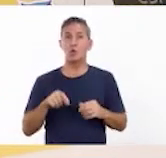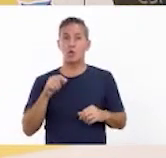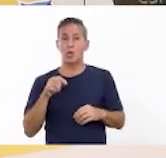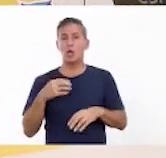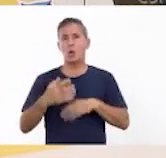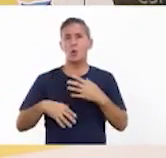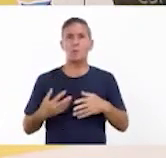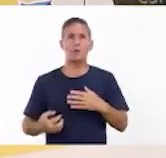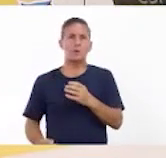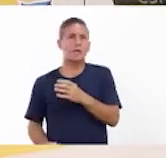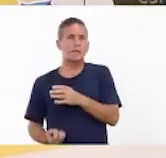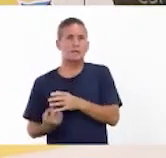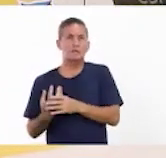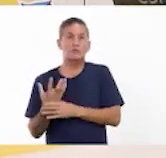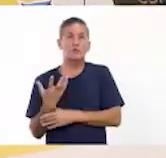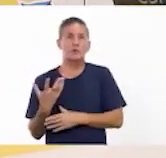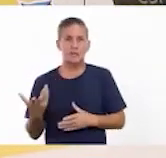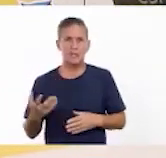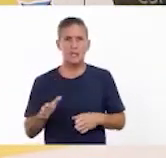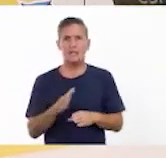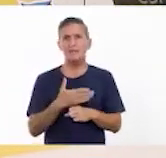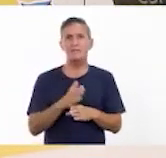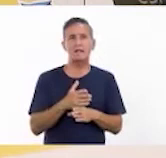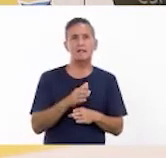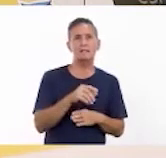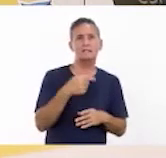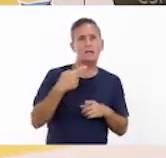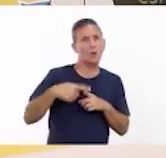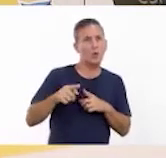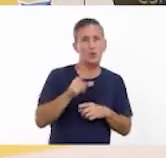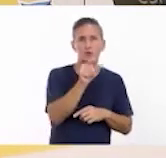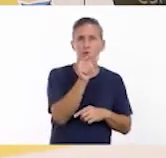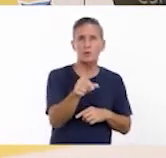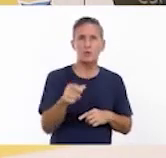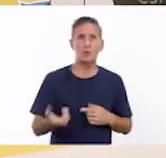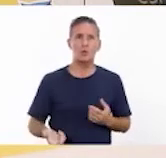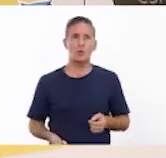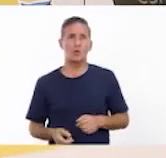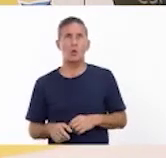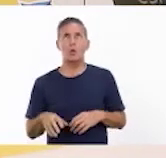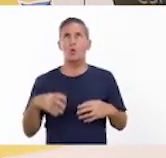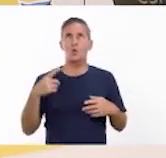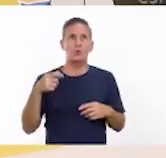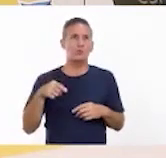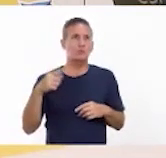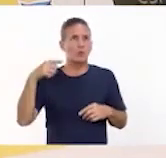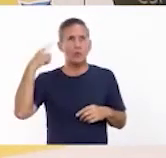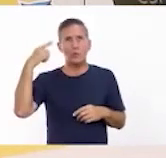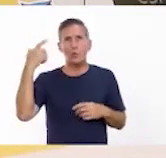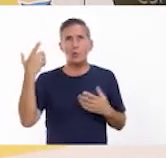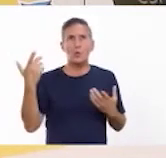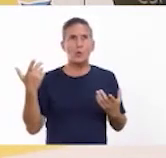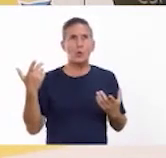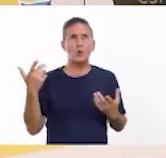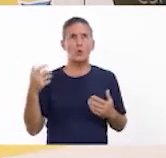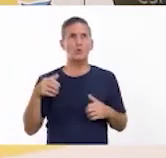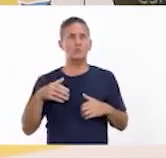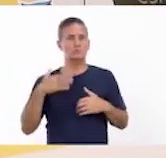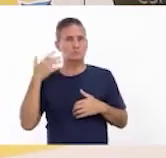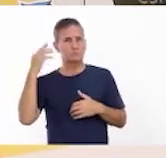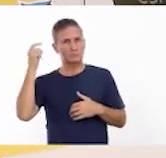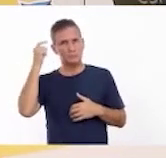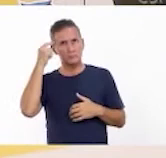transformación, diferencia con otros personajes, lo absurdo y lo racional, el carácter simbólico de